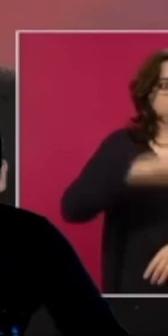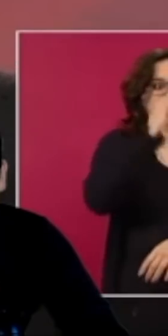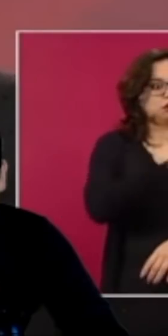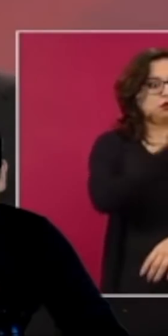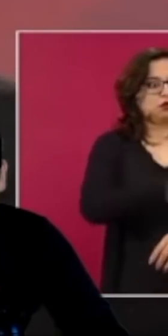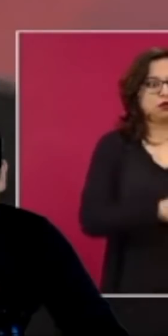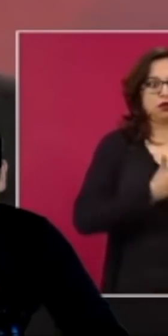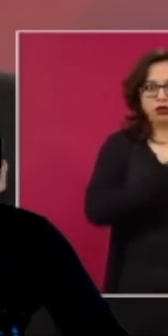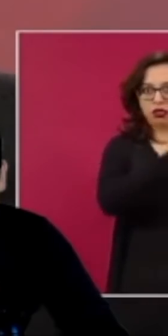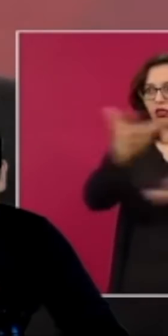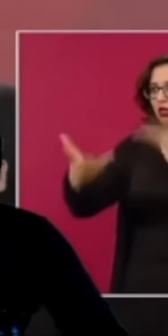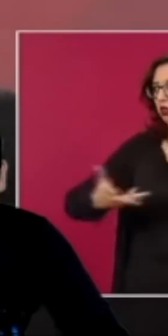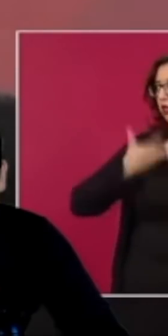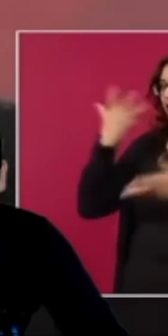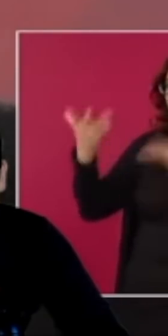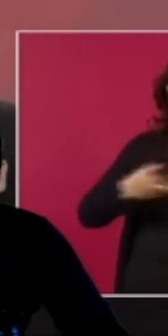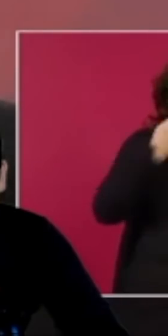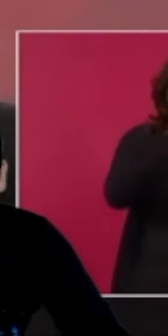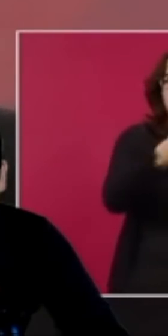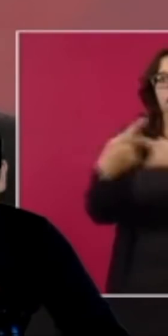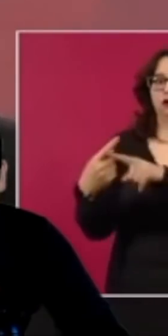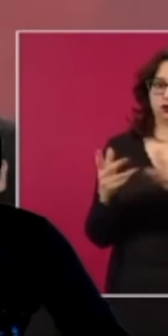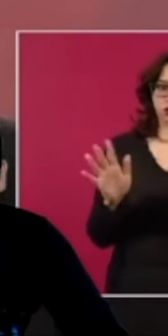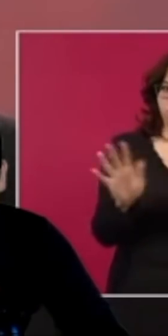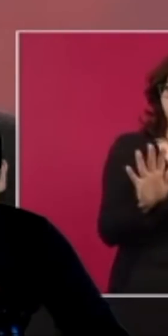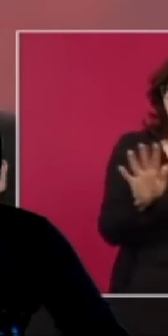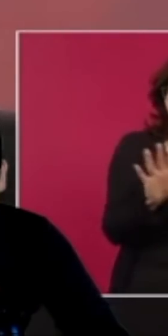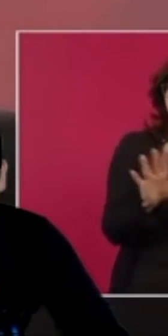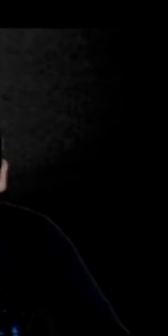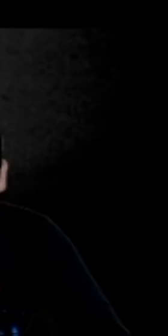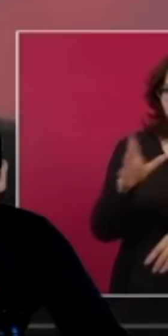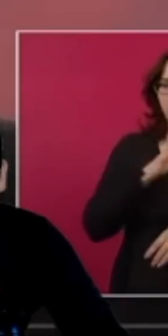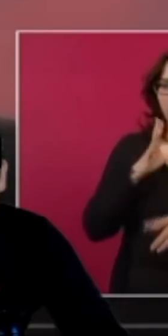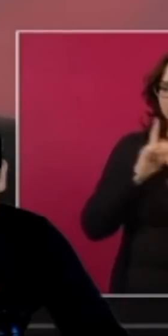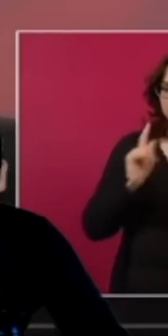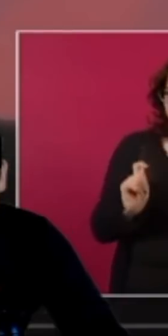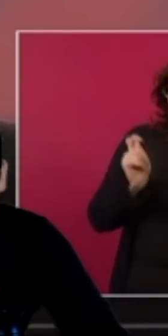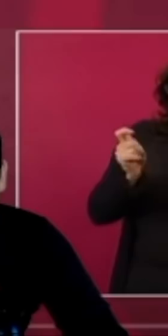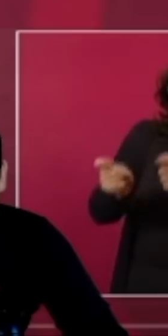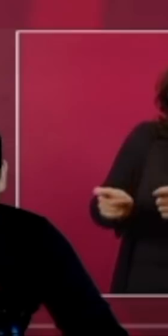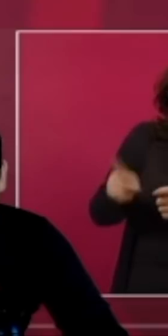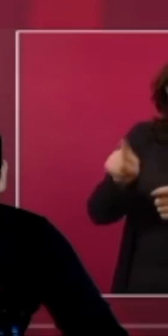que las cosas se den sin sobresaltos,